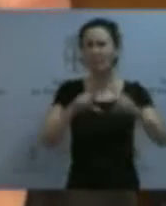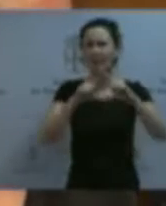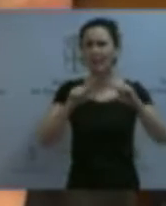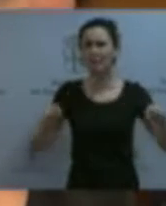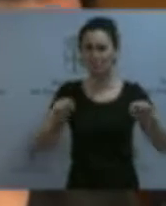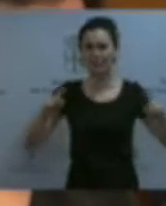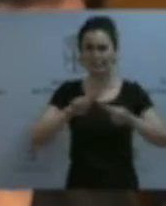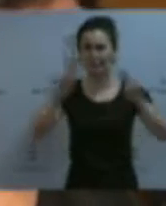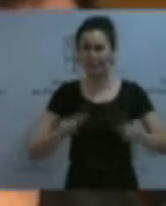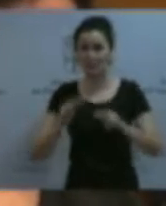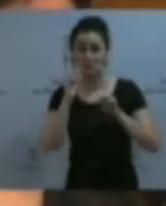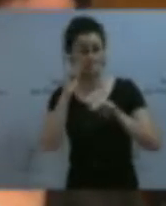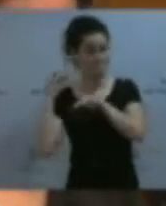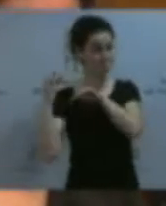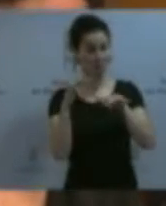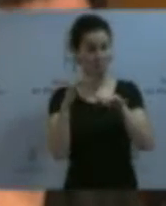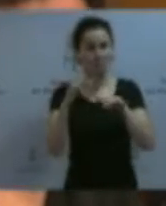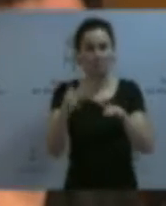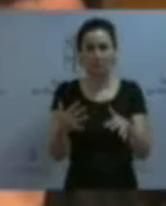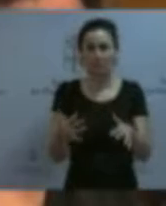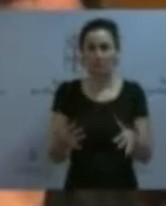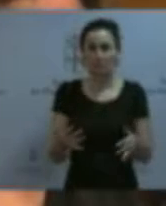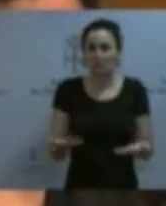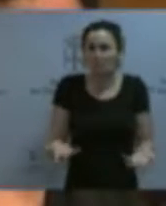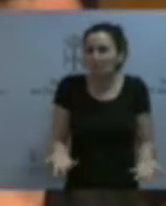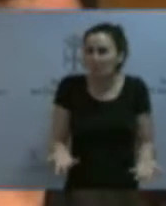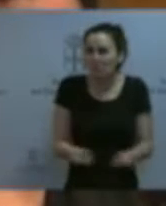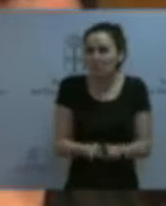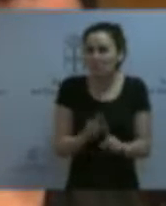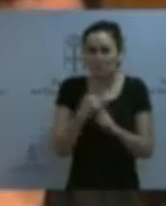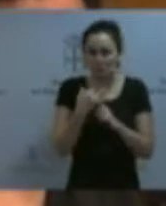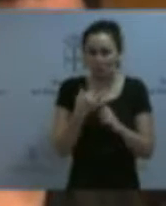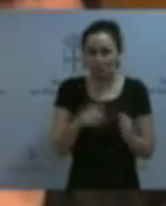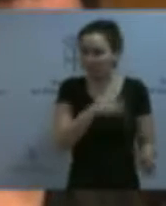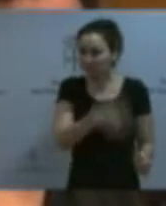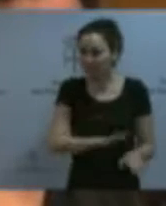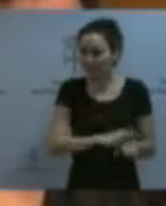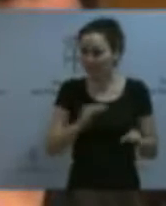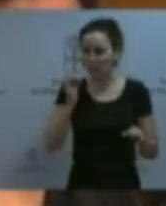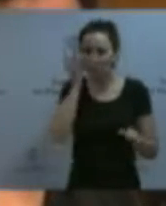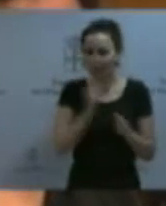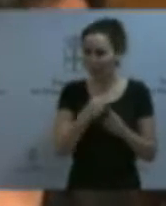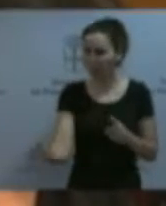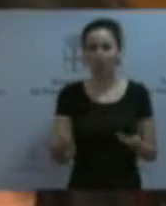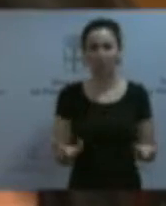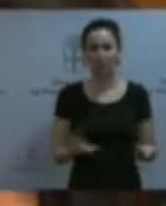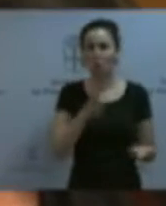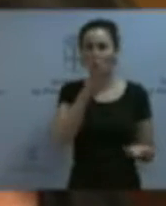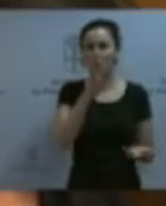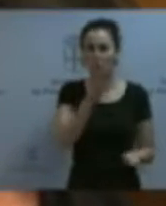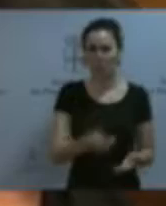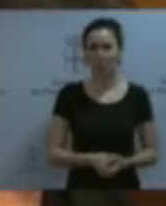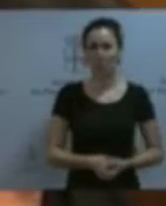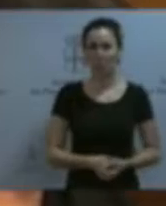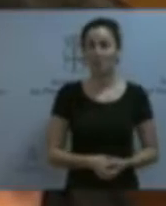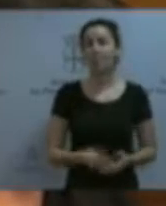de Asturias en el mundo lleve estas situaciones de discriminación. Y termino con